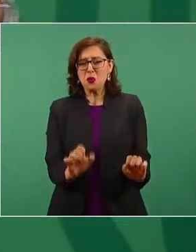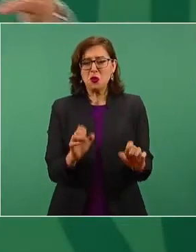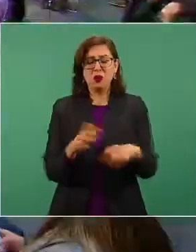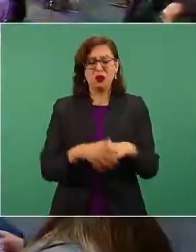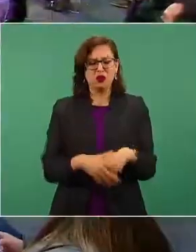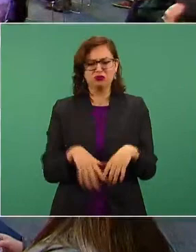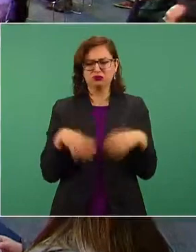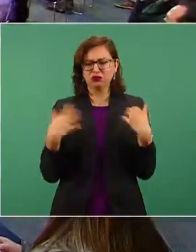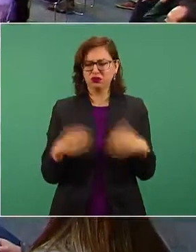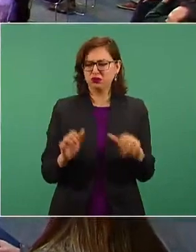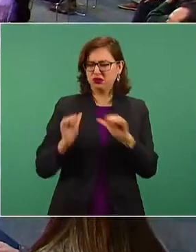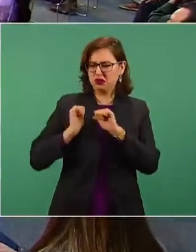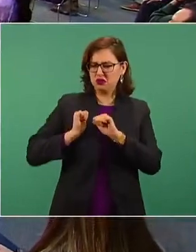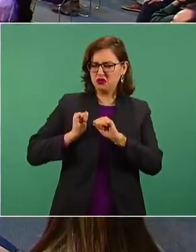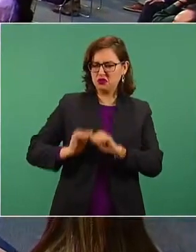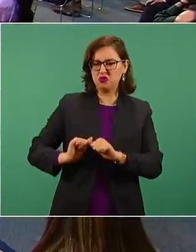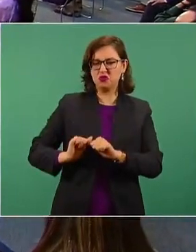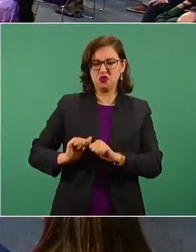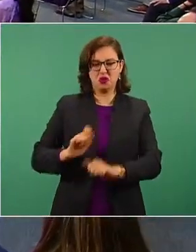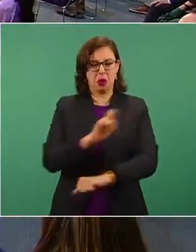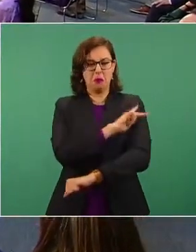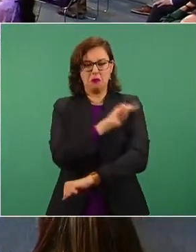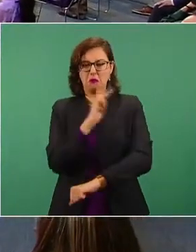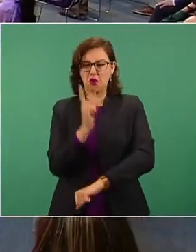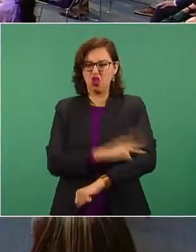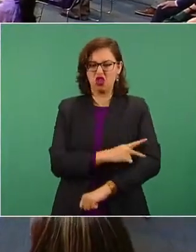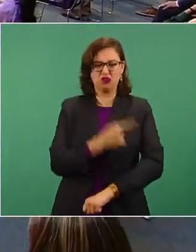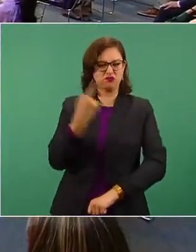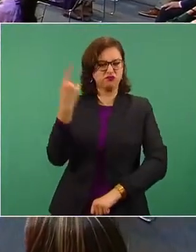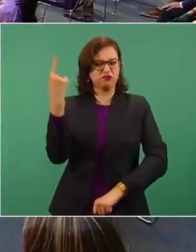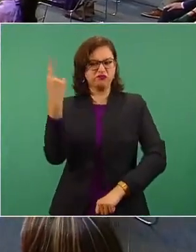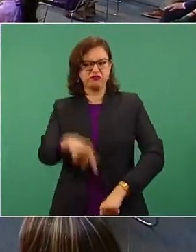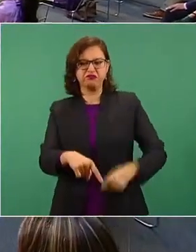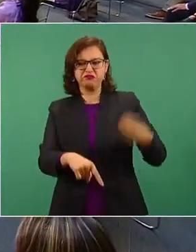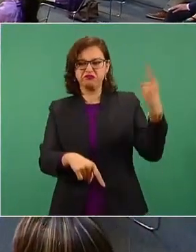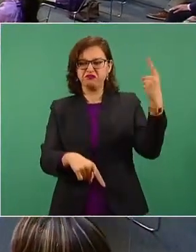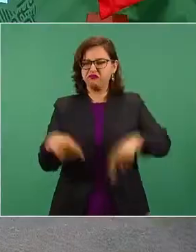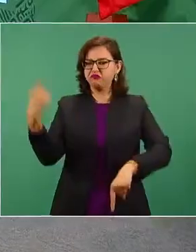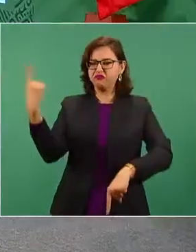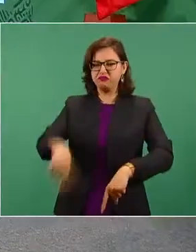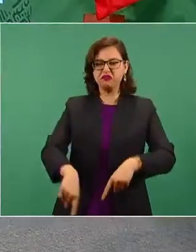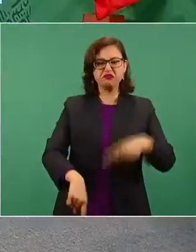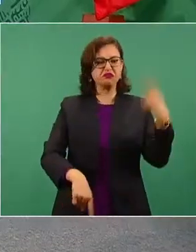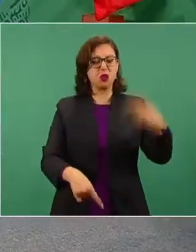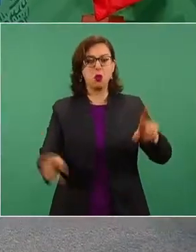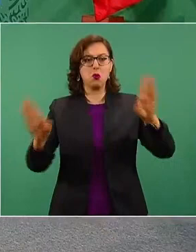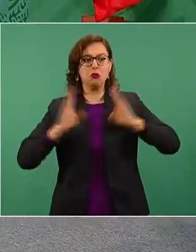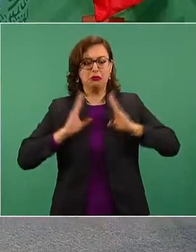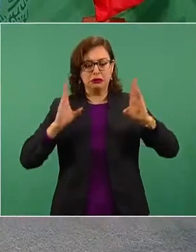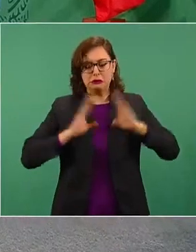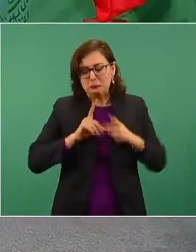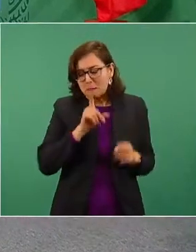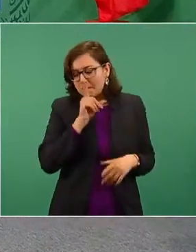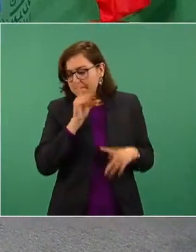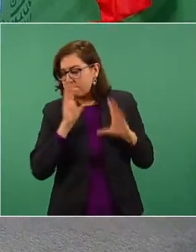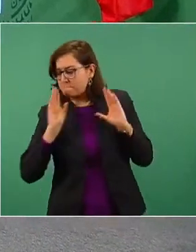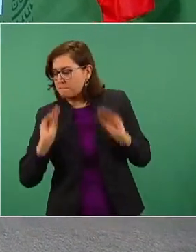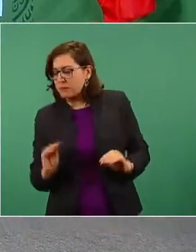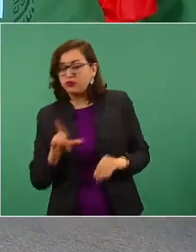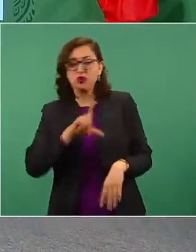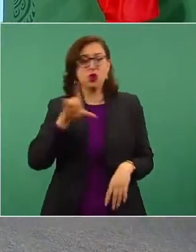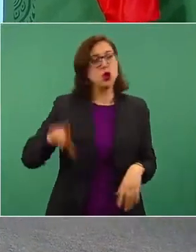el poder, cómo dominan a militares, cómo dominan a gobiernos civiles, cómo